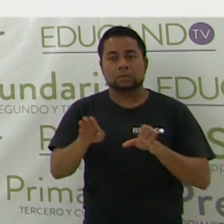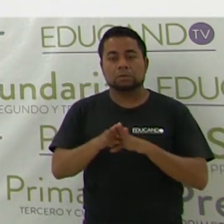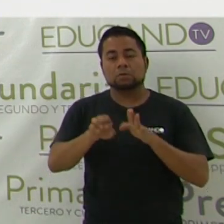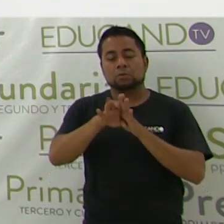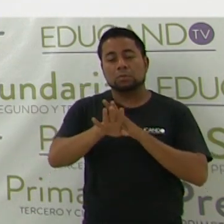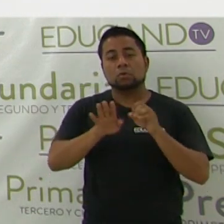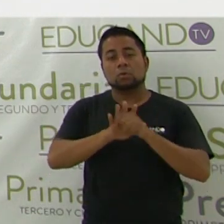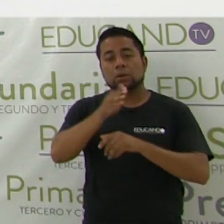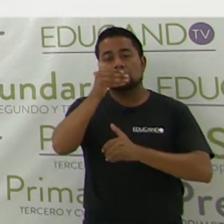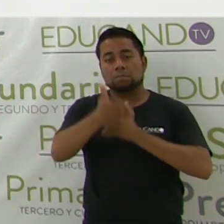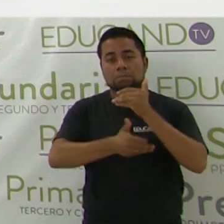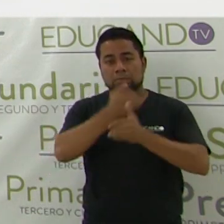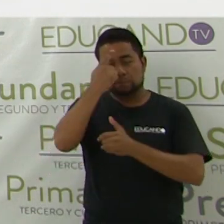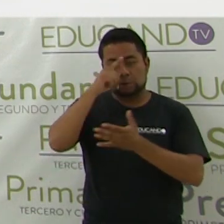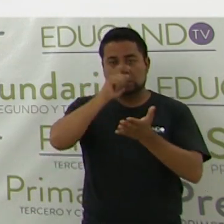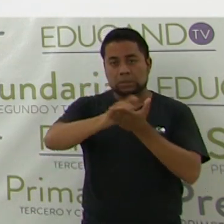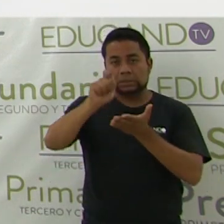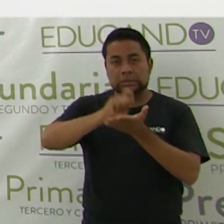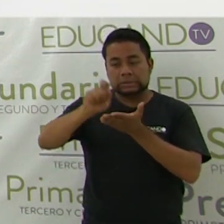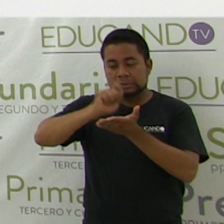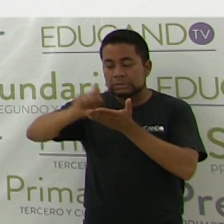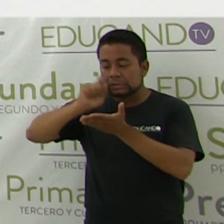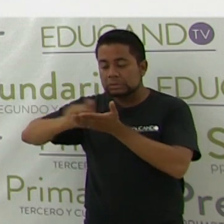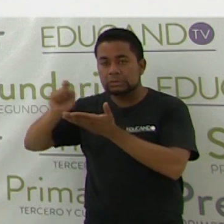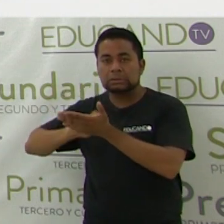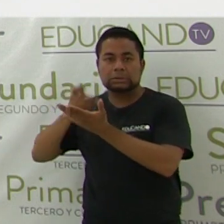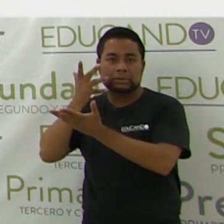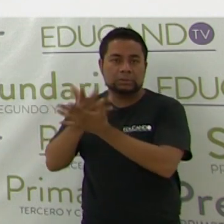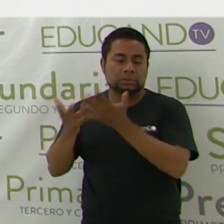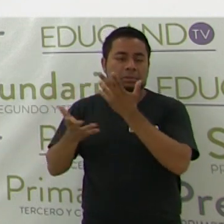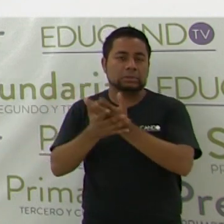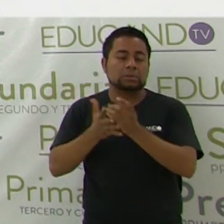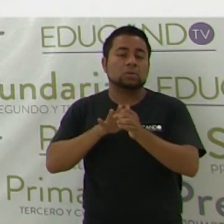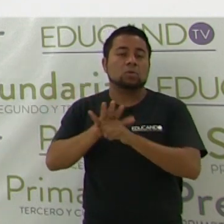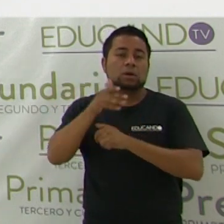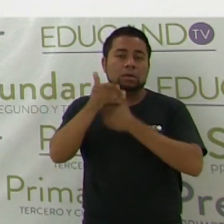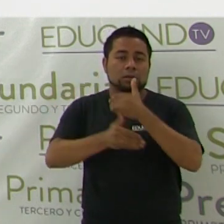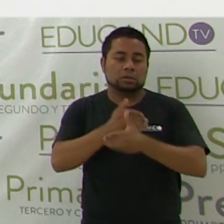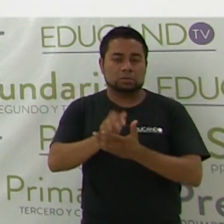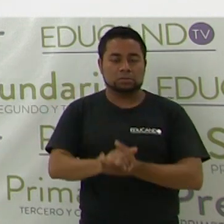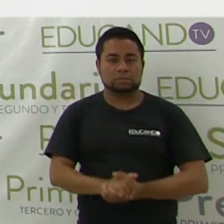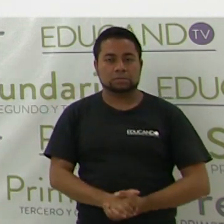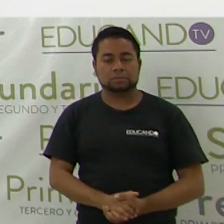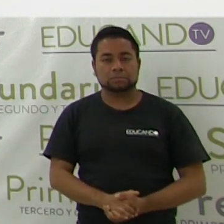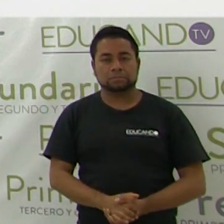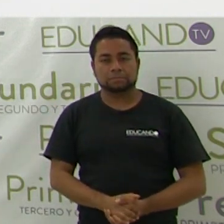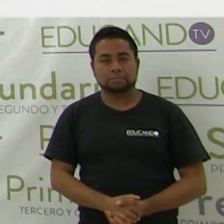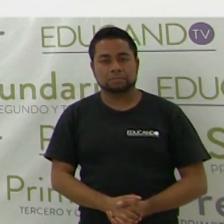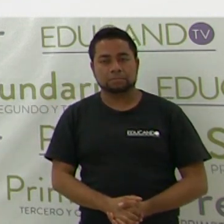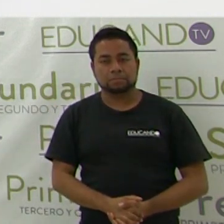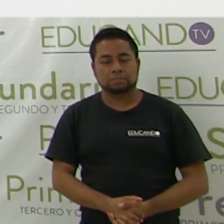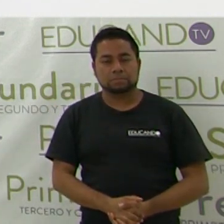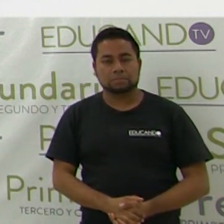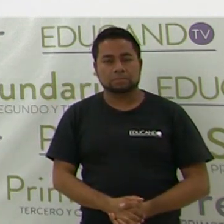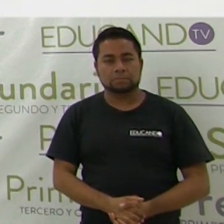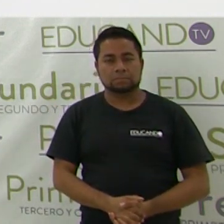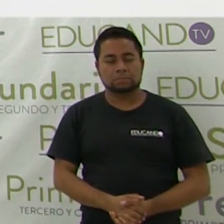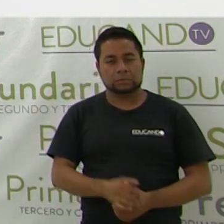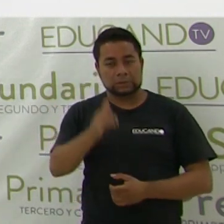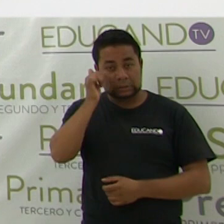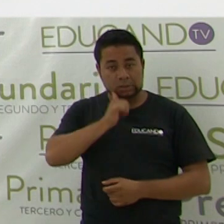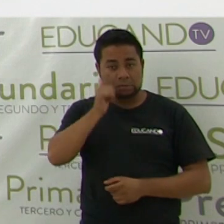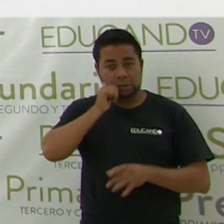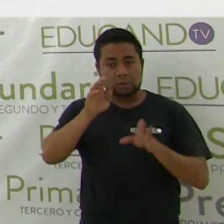los pasos para escribir un texto. Los pasos para escribir un texto siempre, en lo